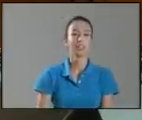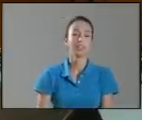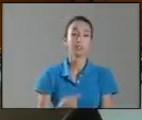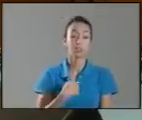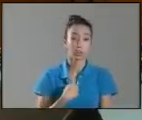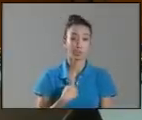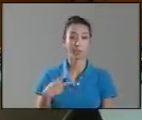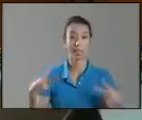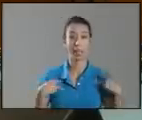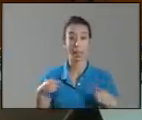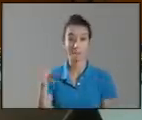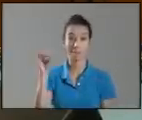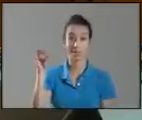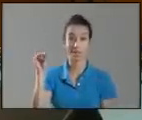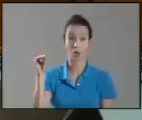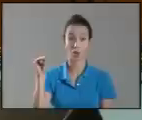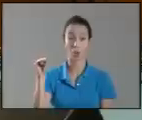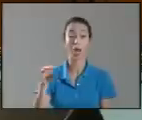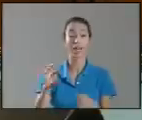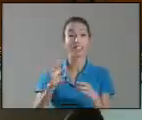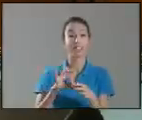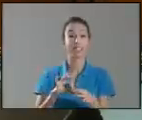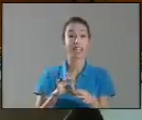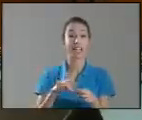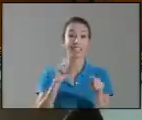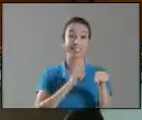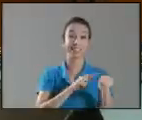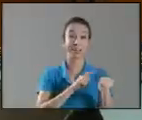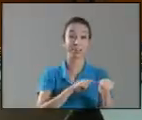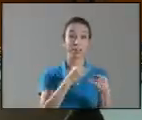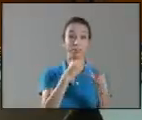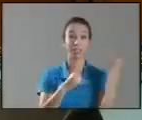también. Solo agarro, me siento yo también.